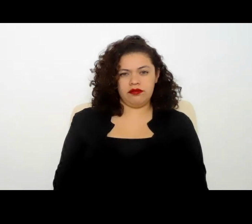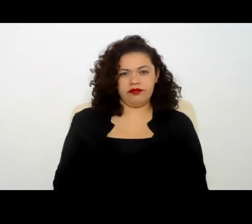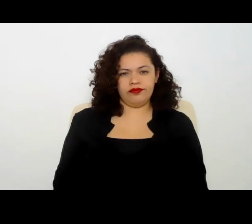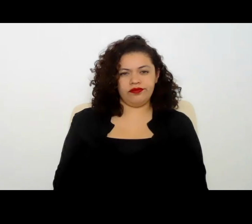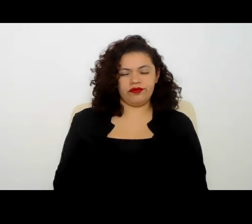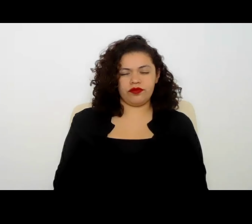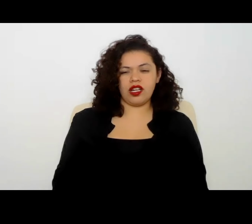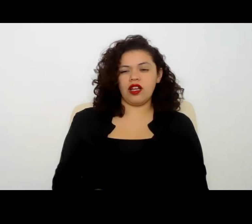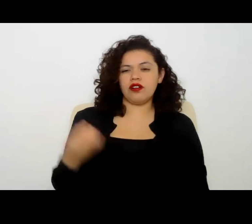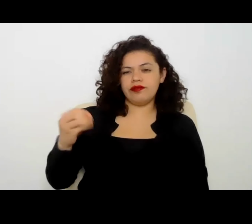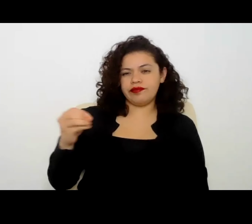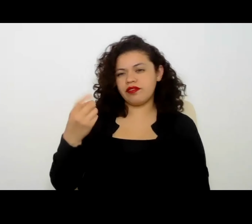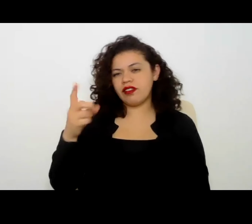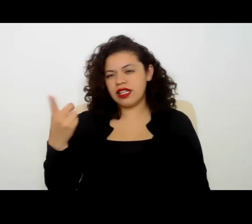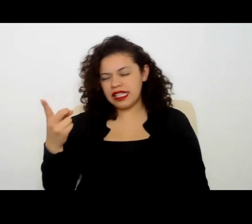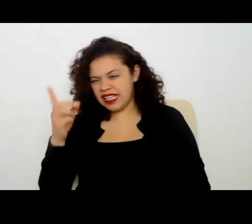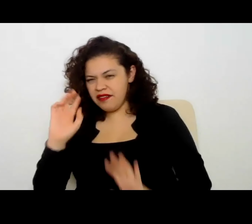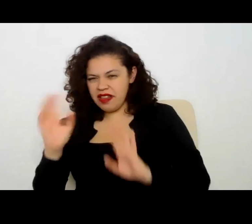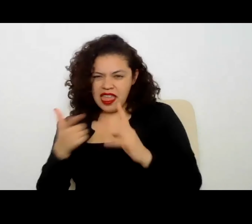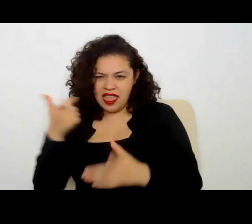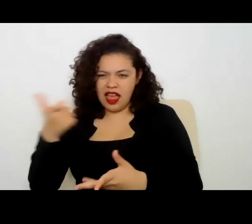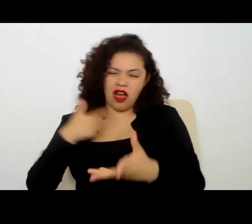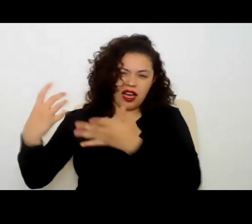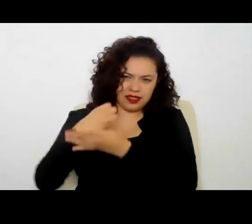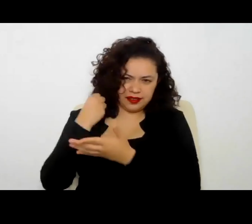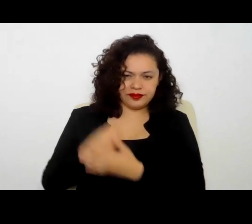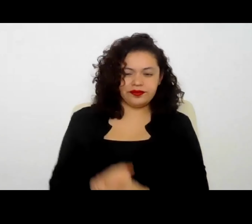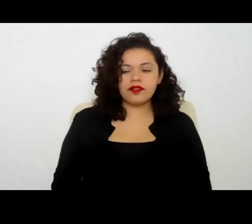octubre y diciembre de ese año.